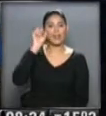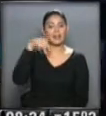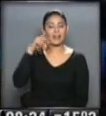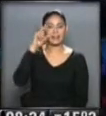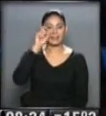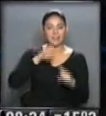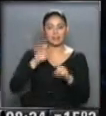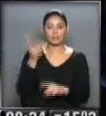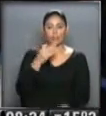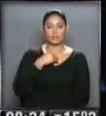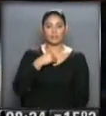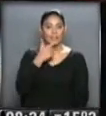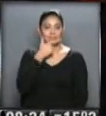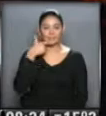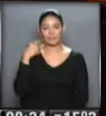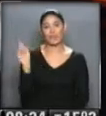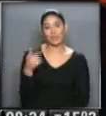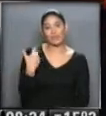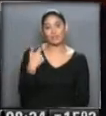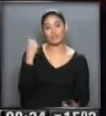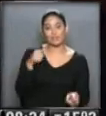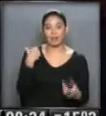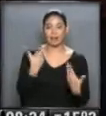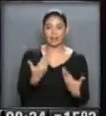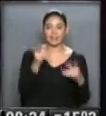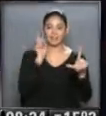sus fanáticos y nosotros a través de estas imágenes.